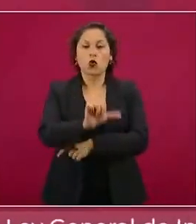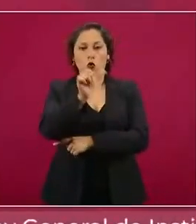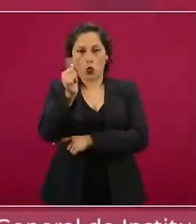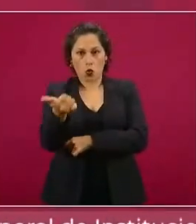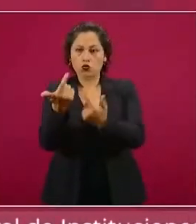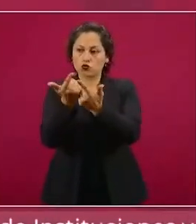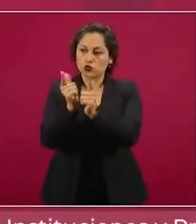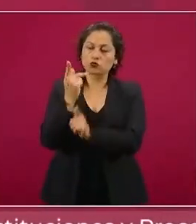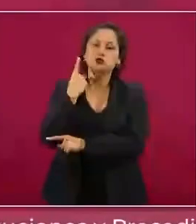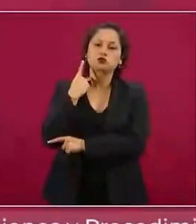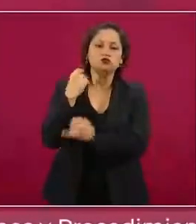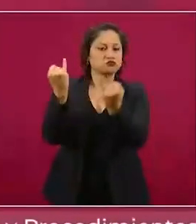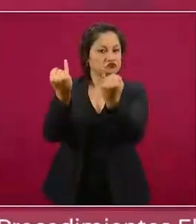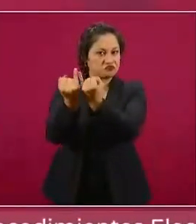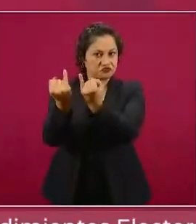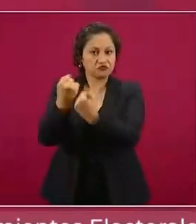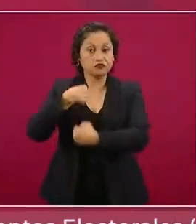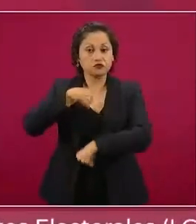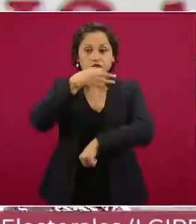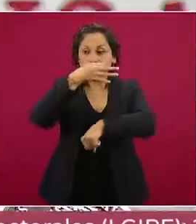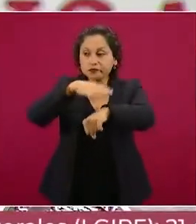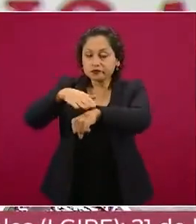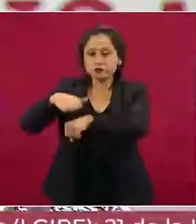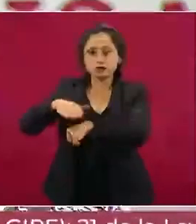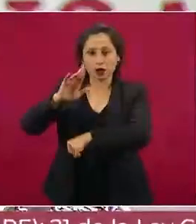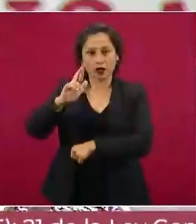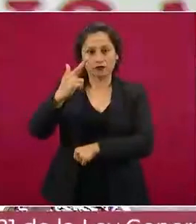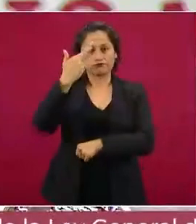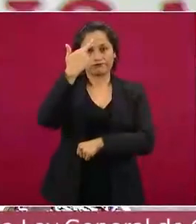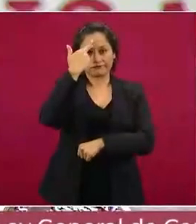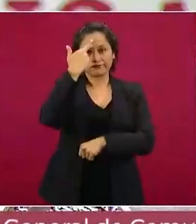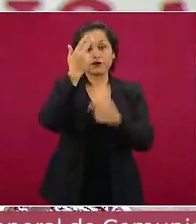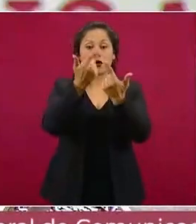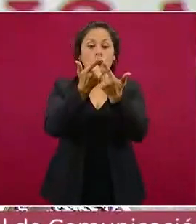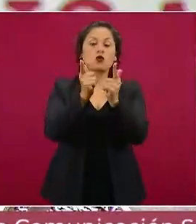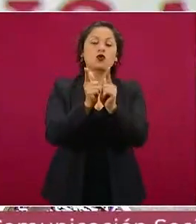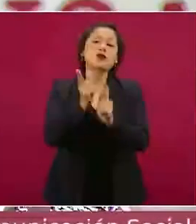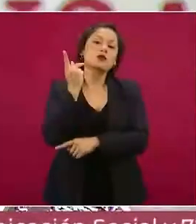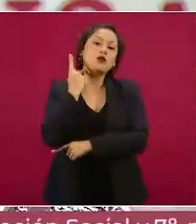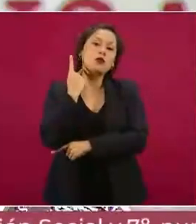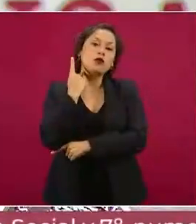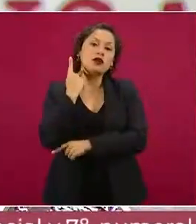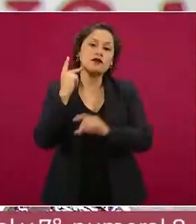no olvidar que un partido político es una entidad